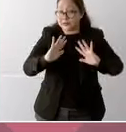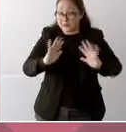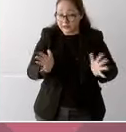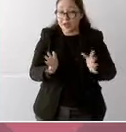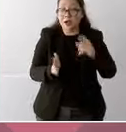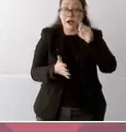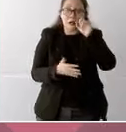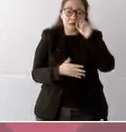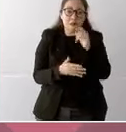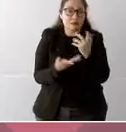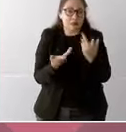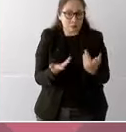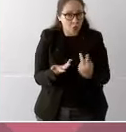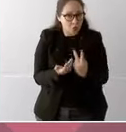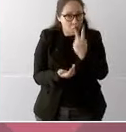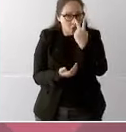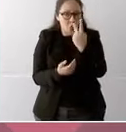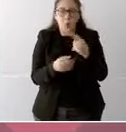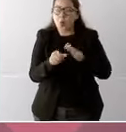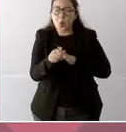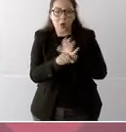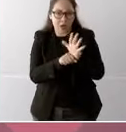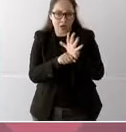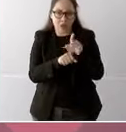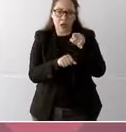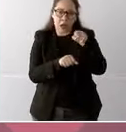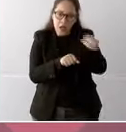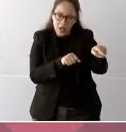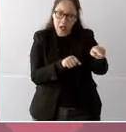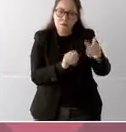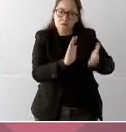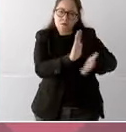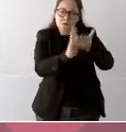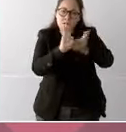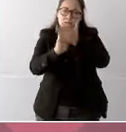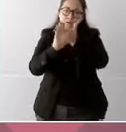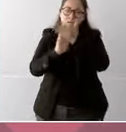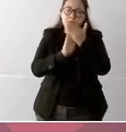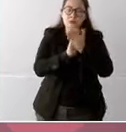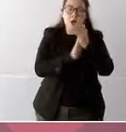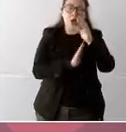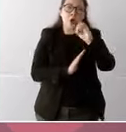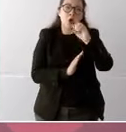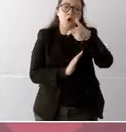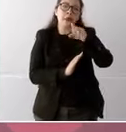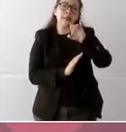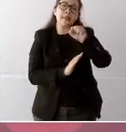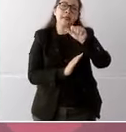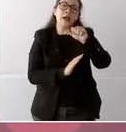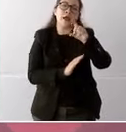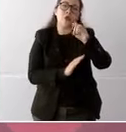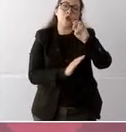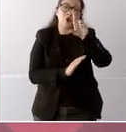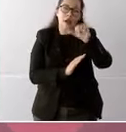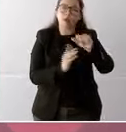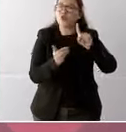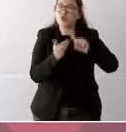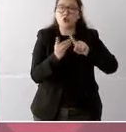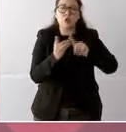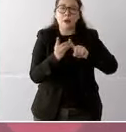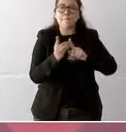Se va a construir una coquizadora en la refinería